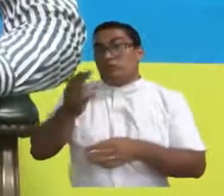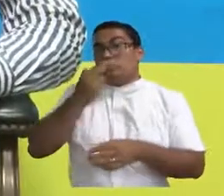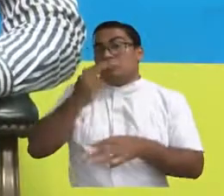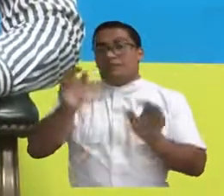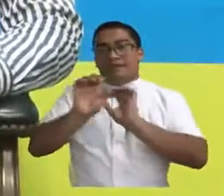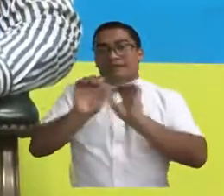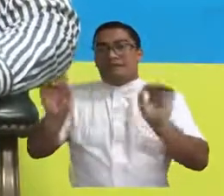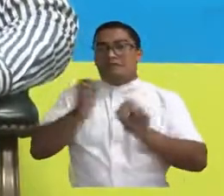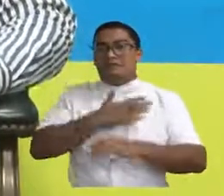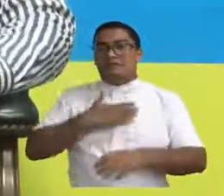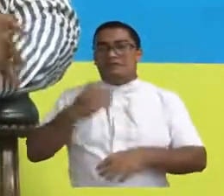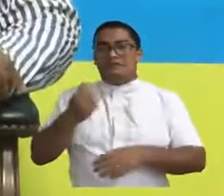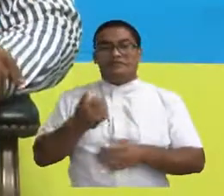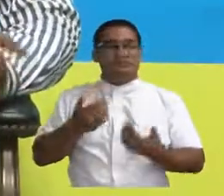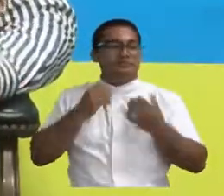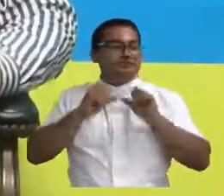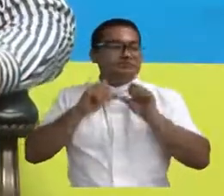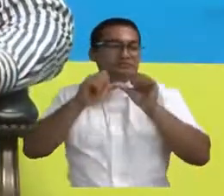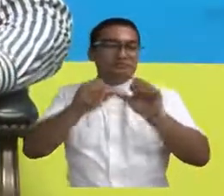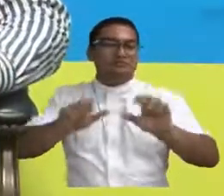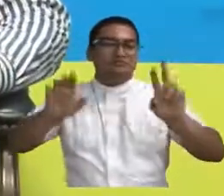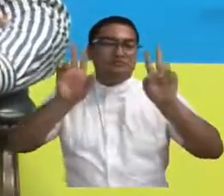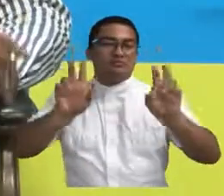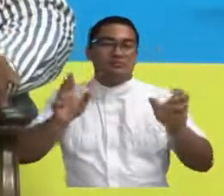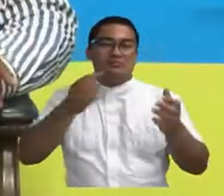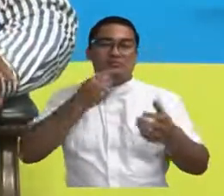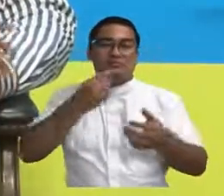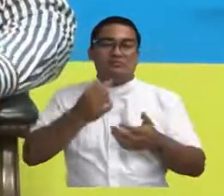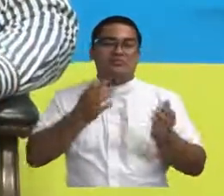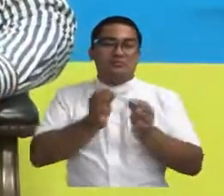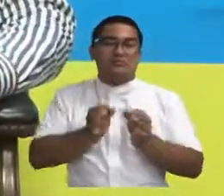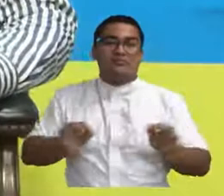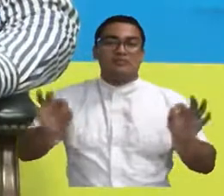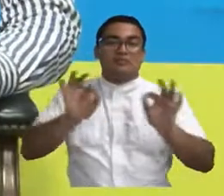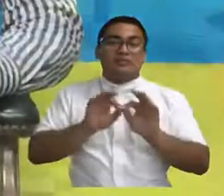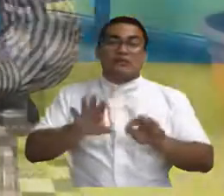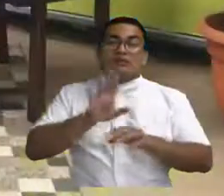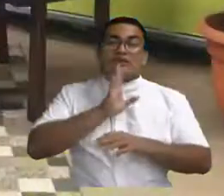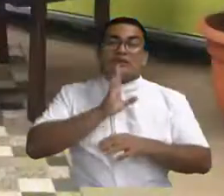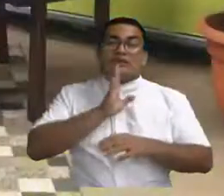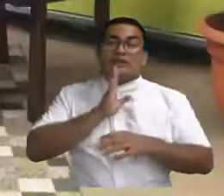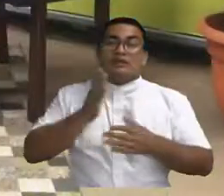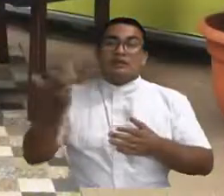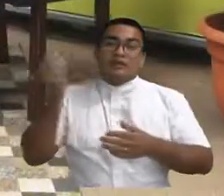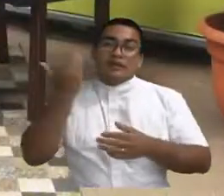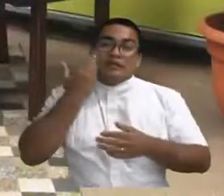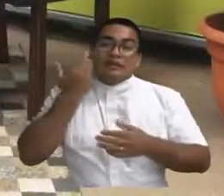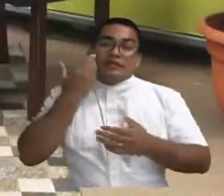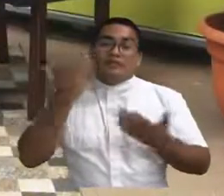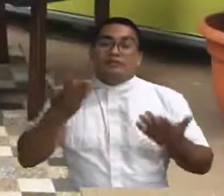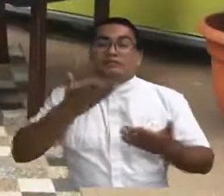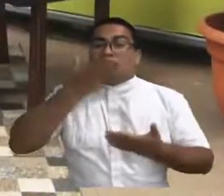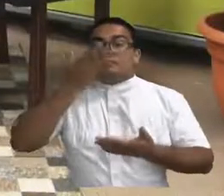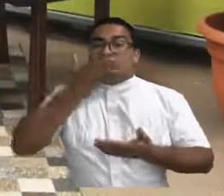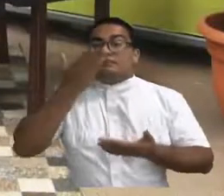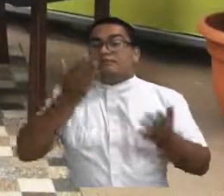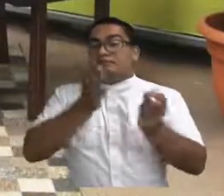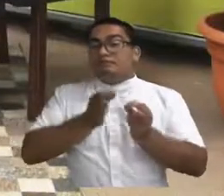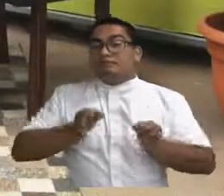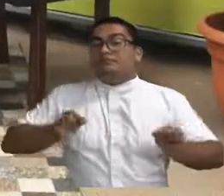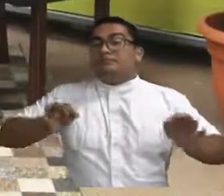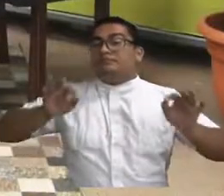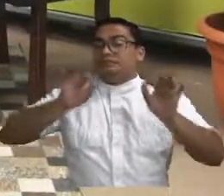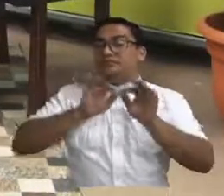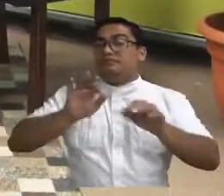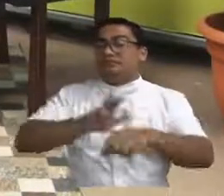mejor. Continuamos con nuestro tema. A propósito, también estamos hablando de las enfermedades respiratorias y una de